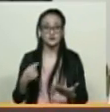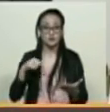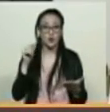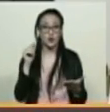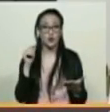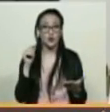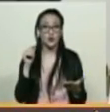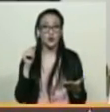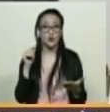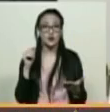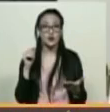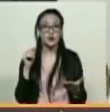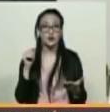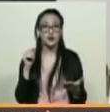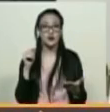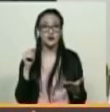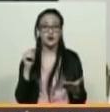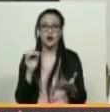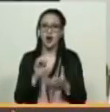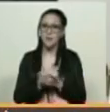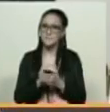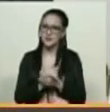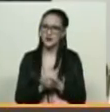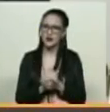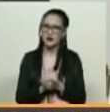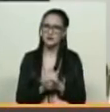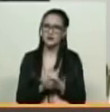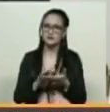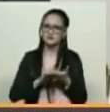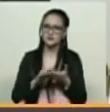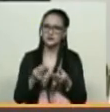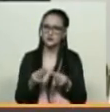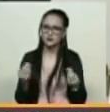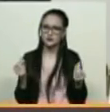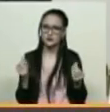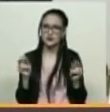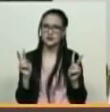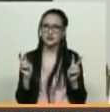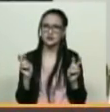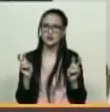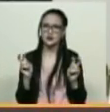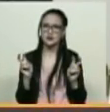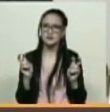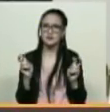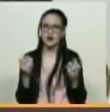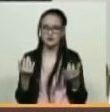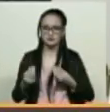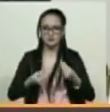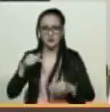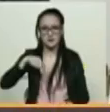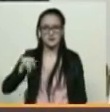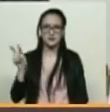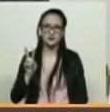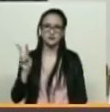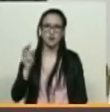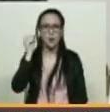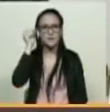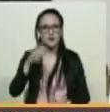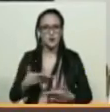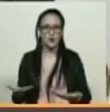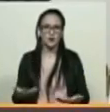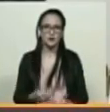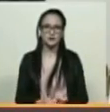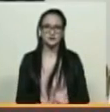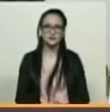como un interlocutor amigable para resolver la coyuntura que en estos momentos enfrenta Venezuela. Uh-huh. ¿Su opinión al respecto? ¿Cómo